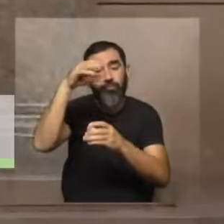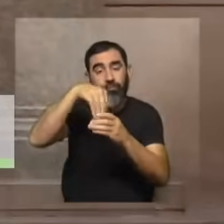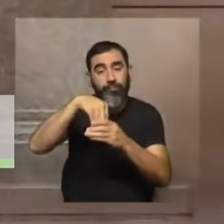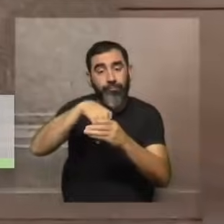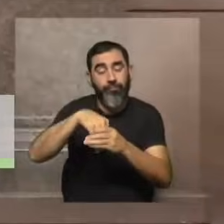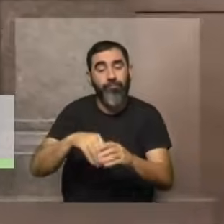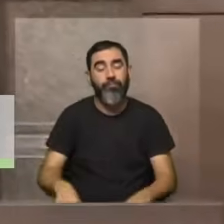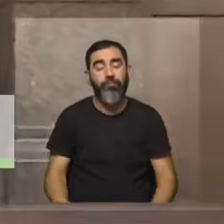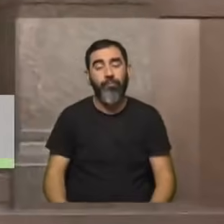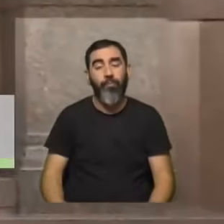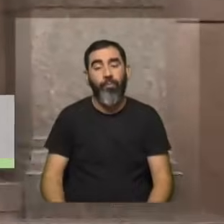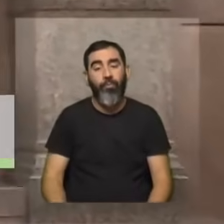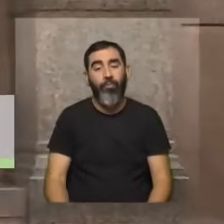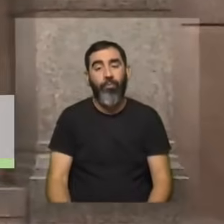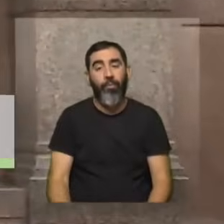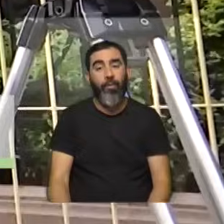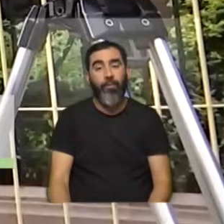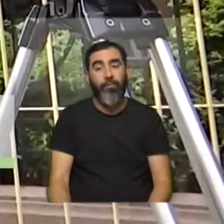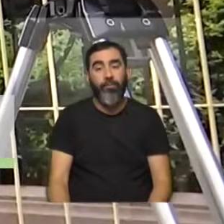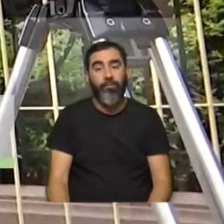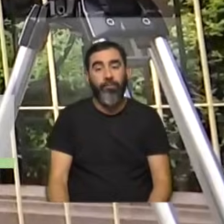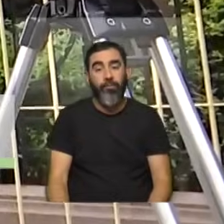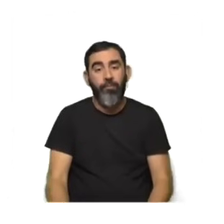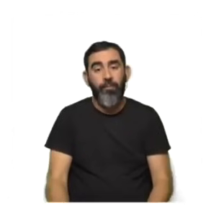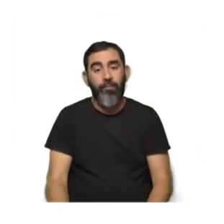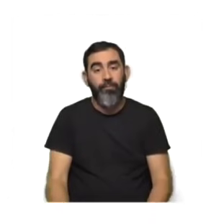de este poder del Estado.